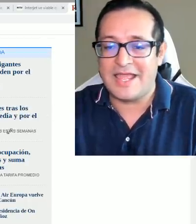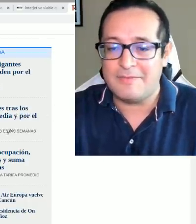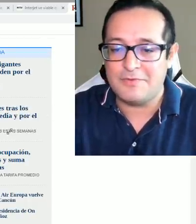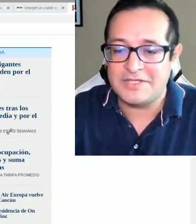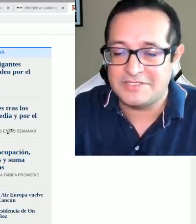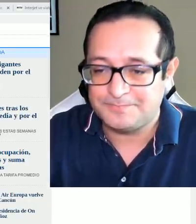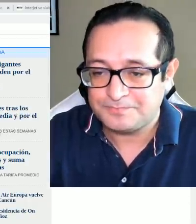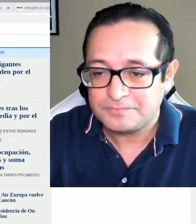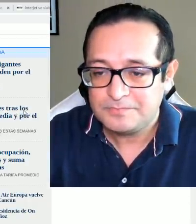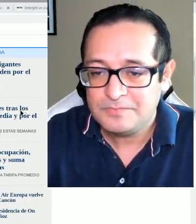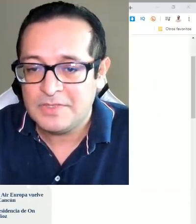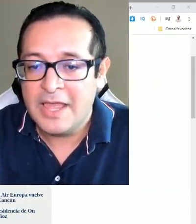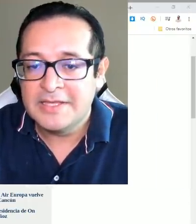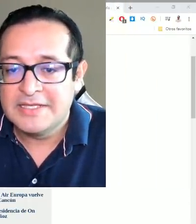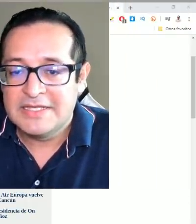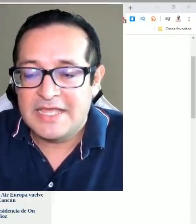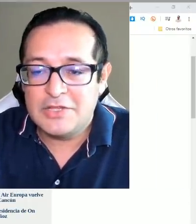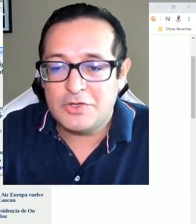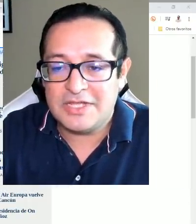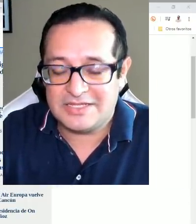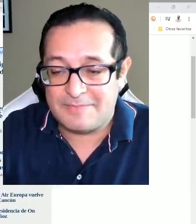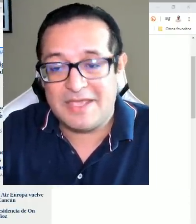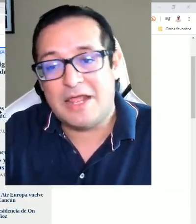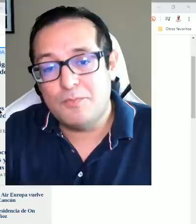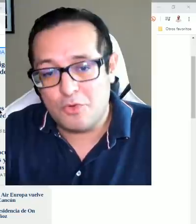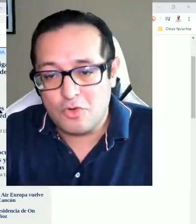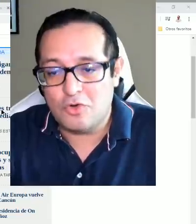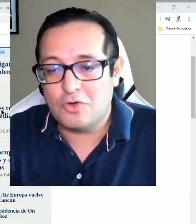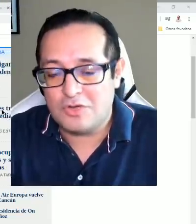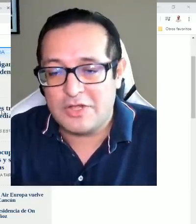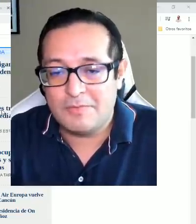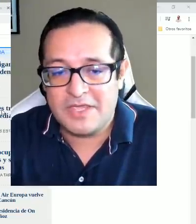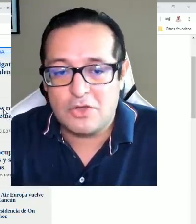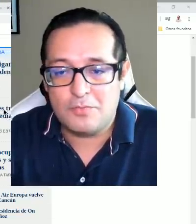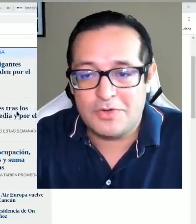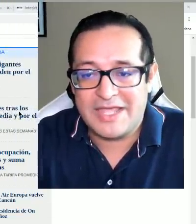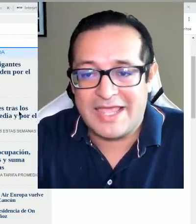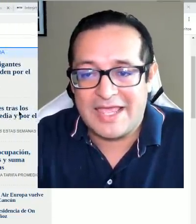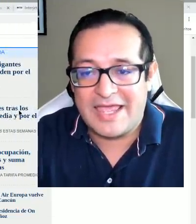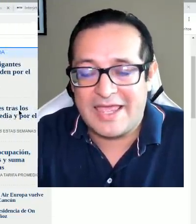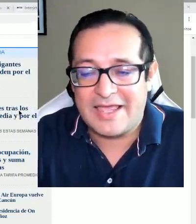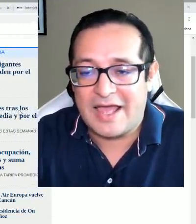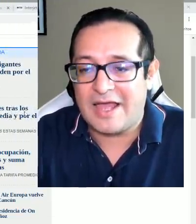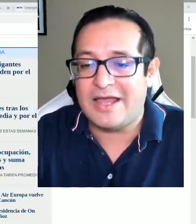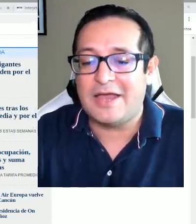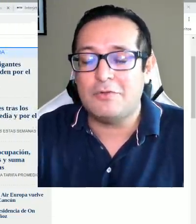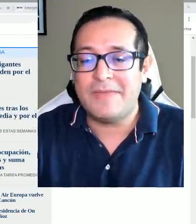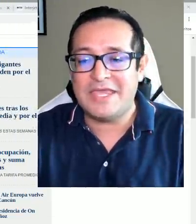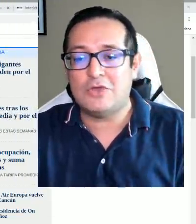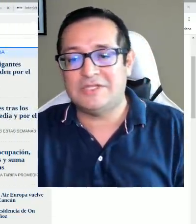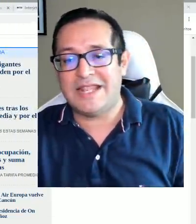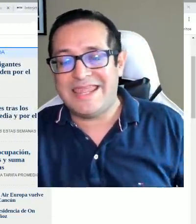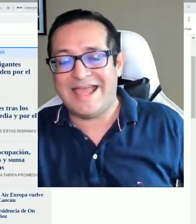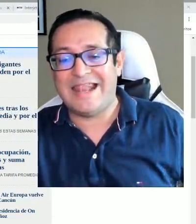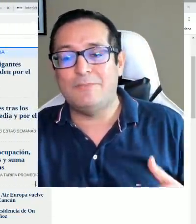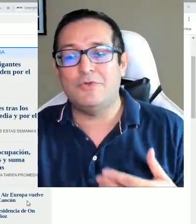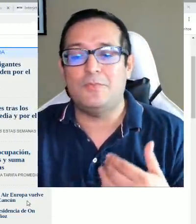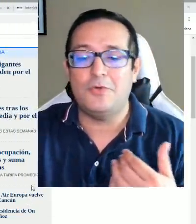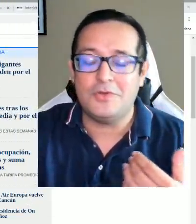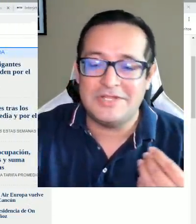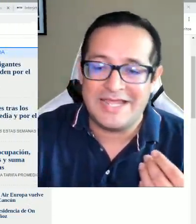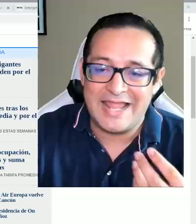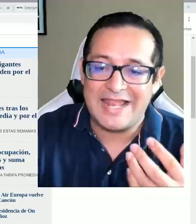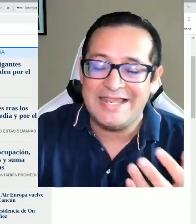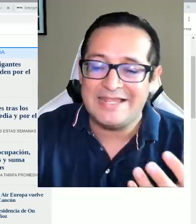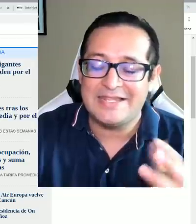entrada Emirates, en donde también hay un broncón con Aeroméxico, porque Aeroméxico tenía el